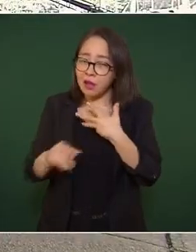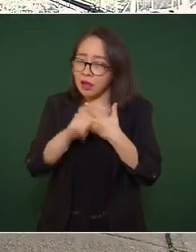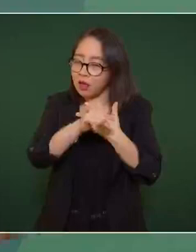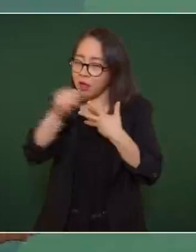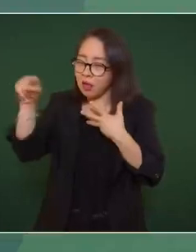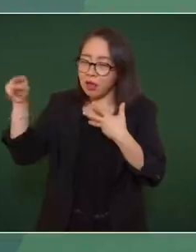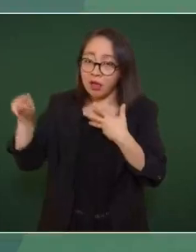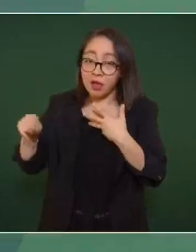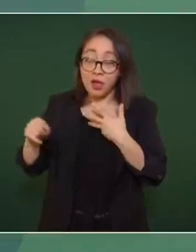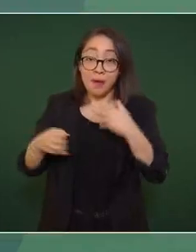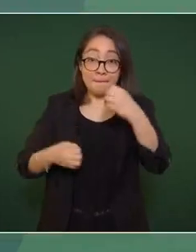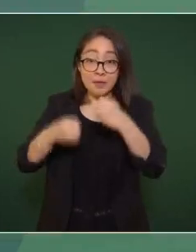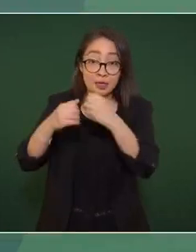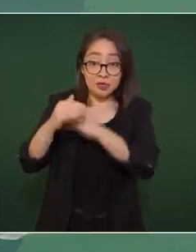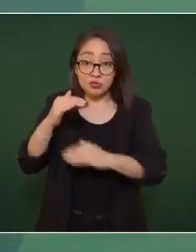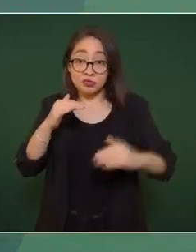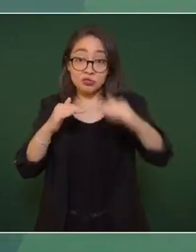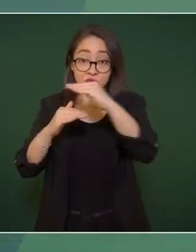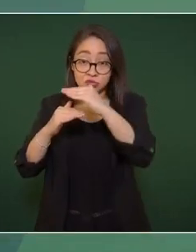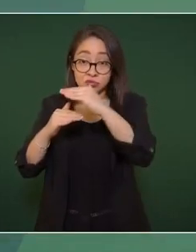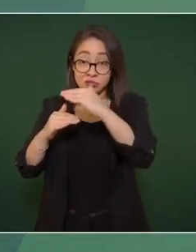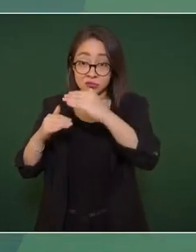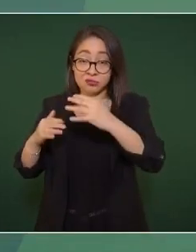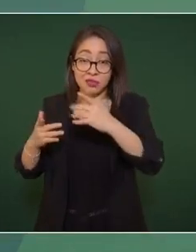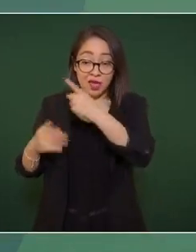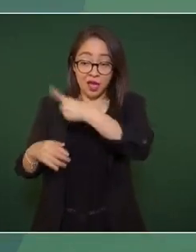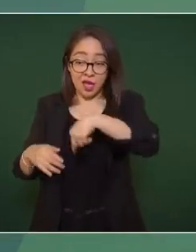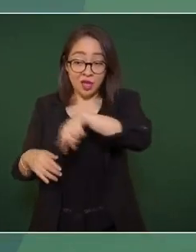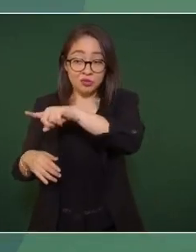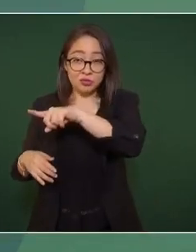son los que dan el mal ejemplo.